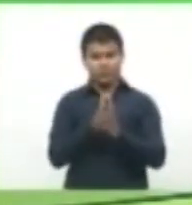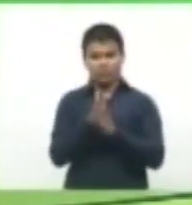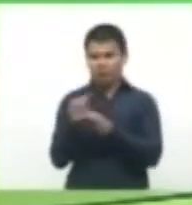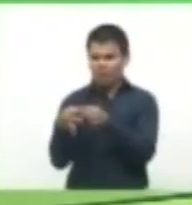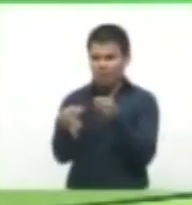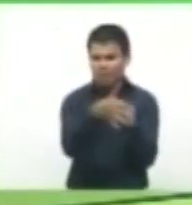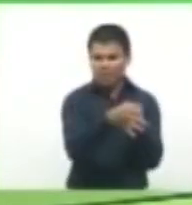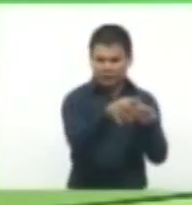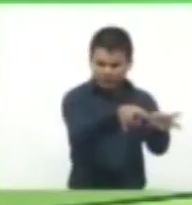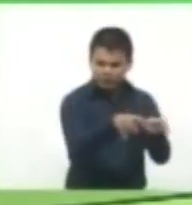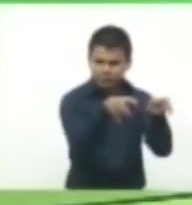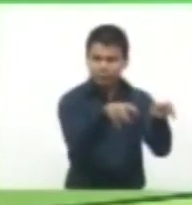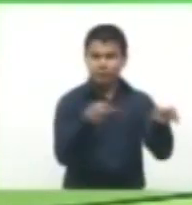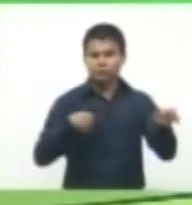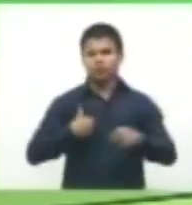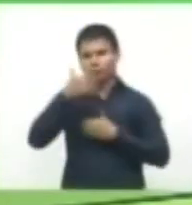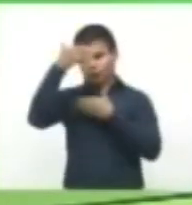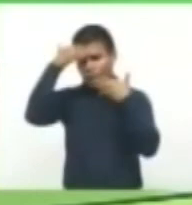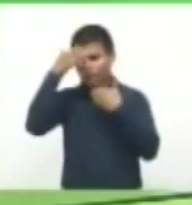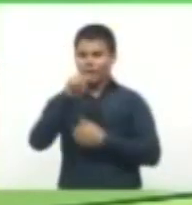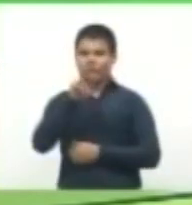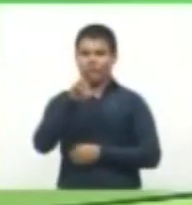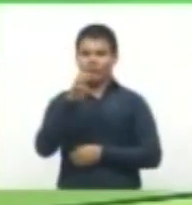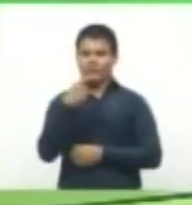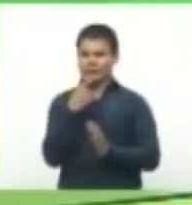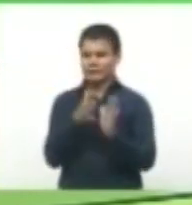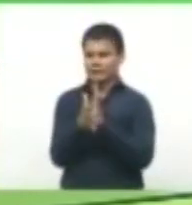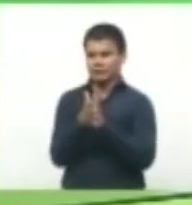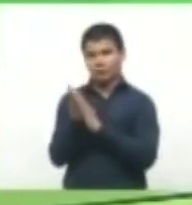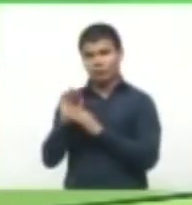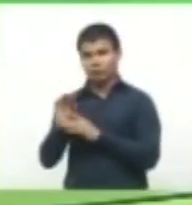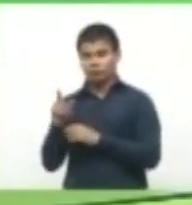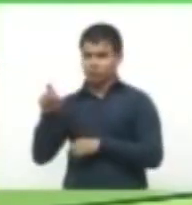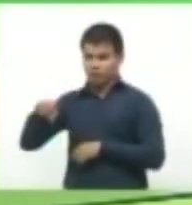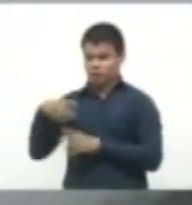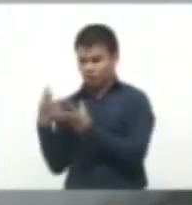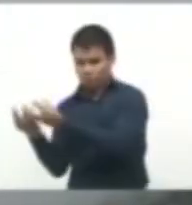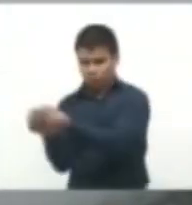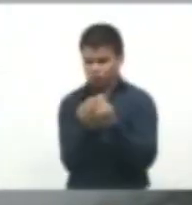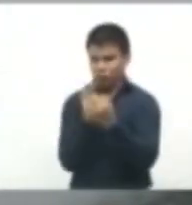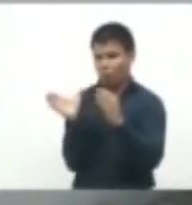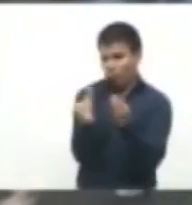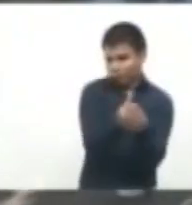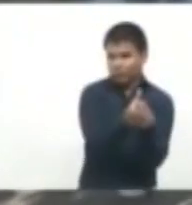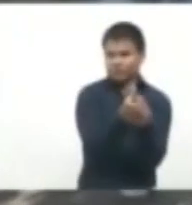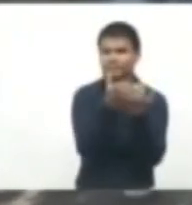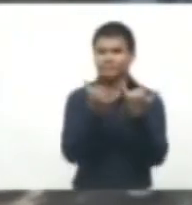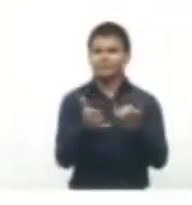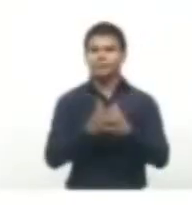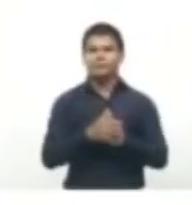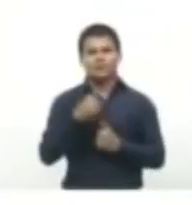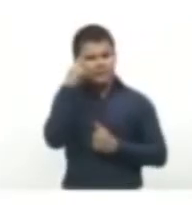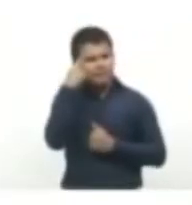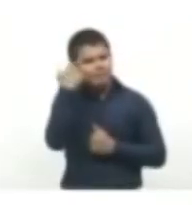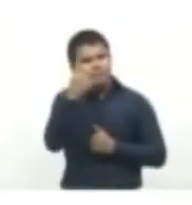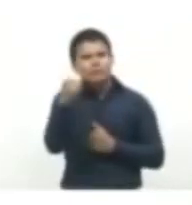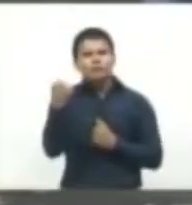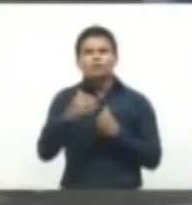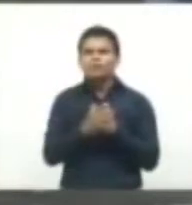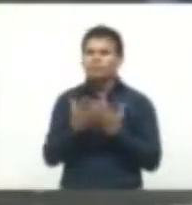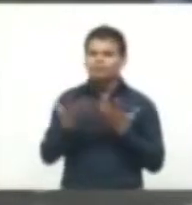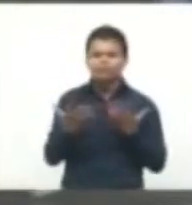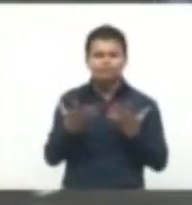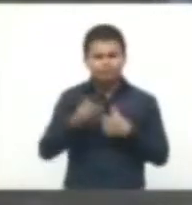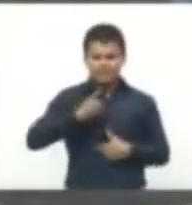las FARC le piden al gobierno nacional más protección para esas personas. Una preocupación mostraron los líderes comunitarios